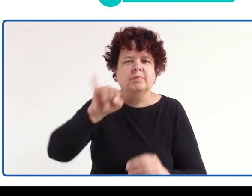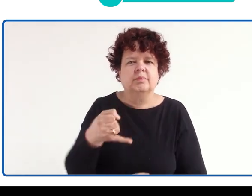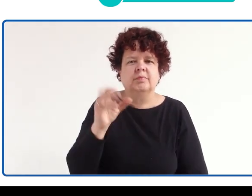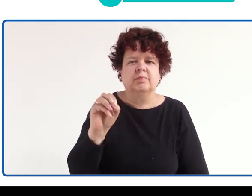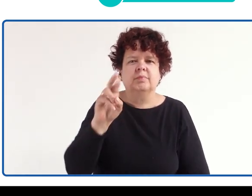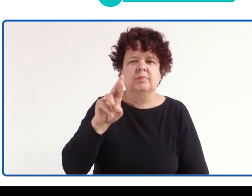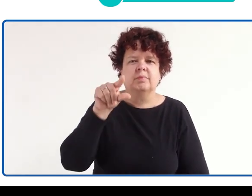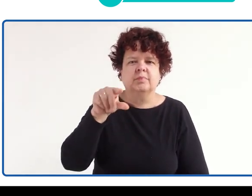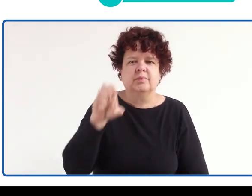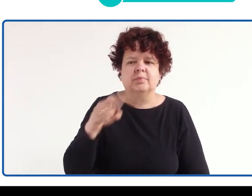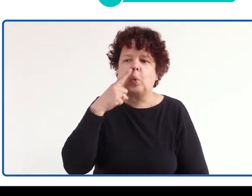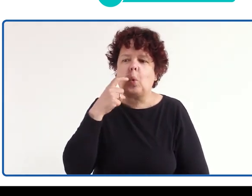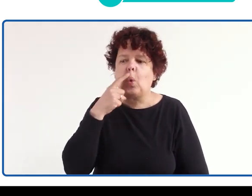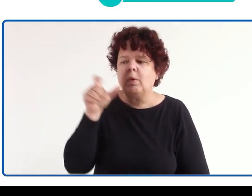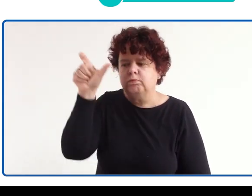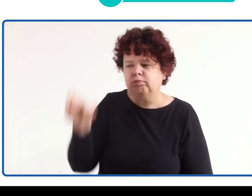Jorge.